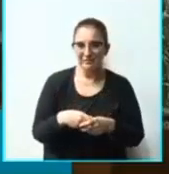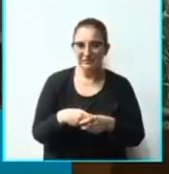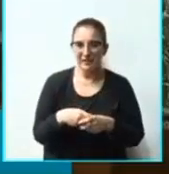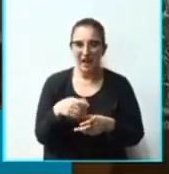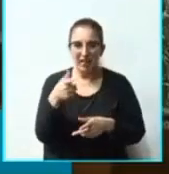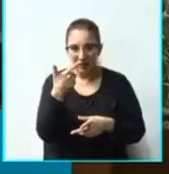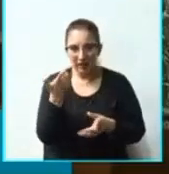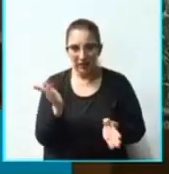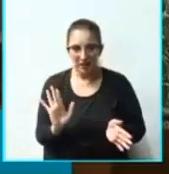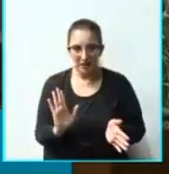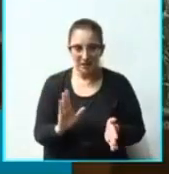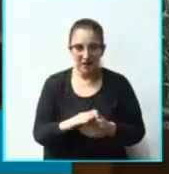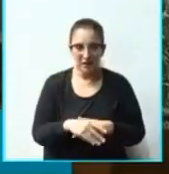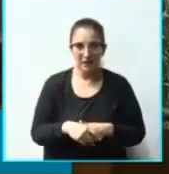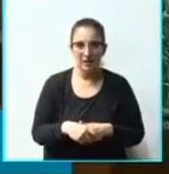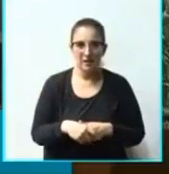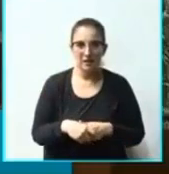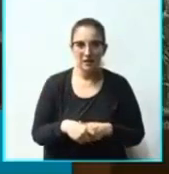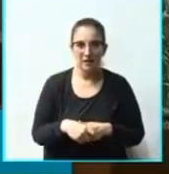para